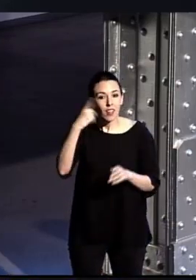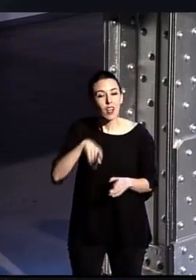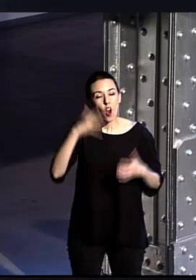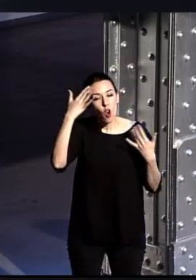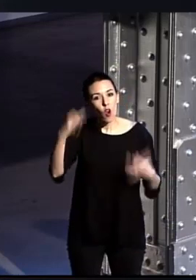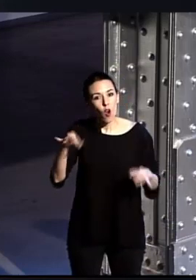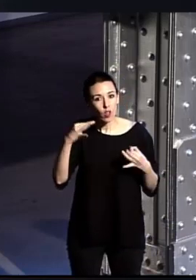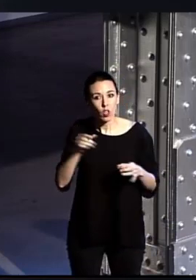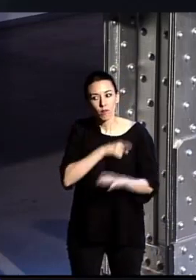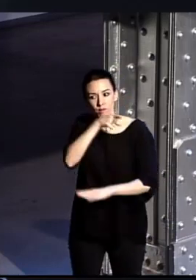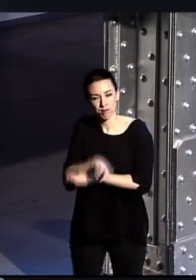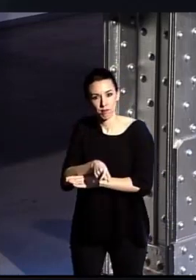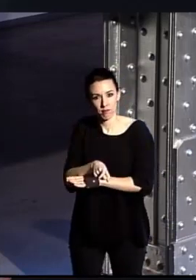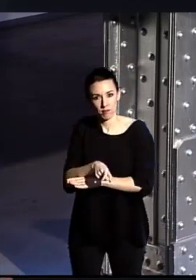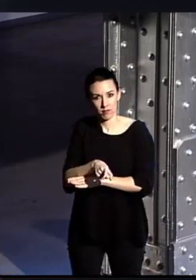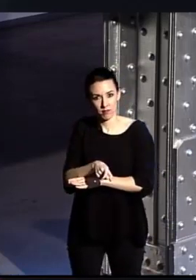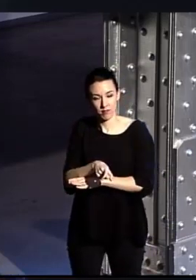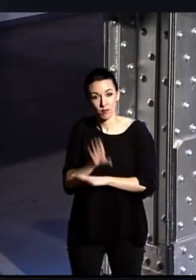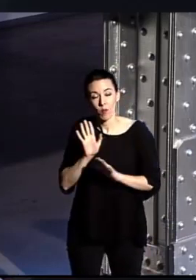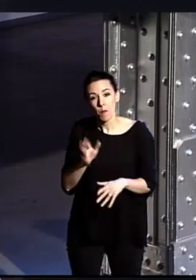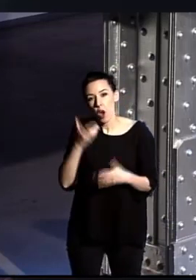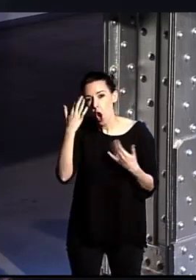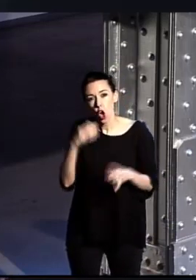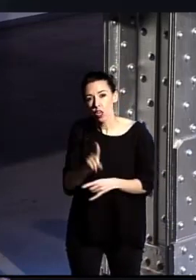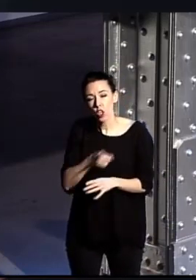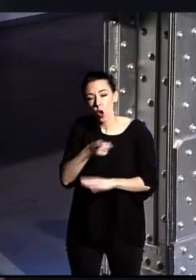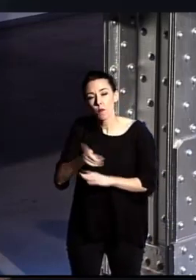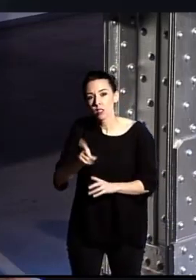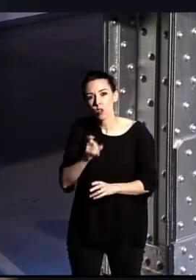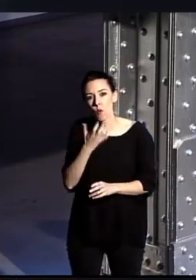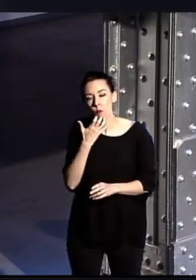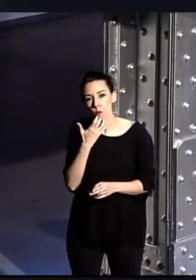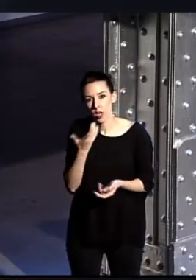es lógico que los impusiera. Lo que no es tan lógico que imponga es,